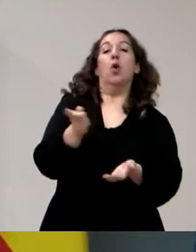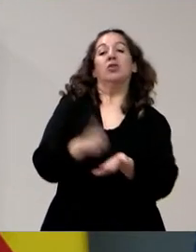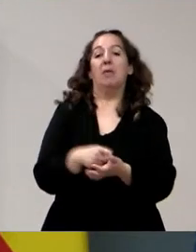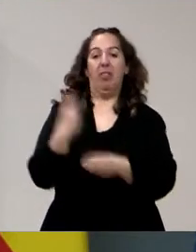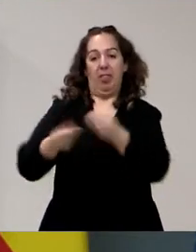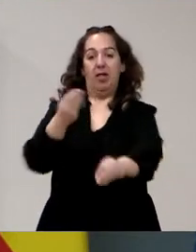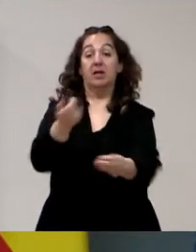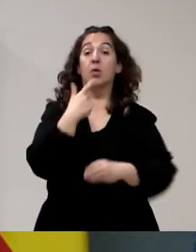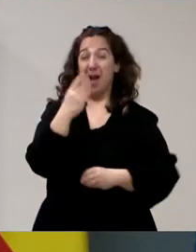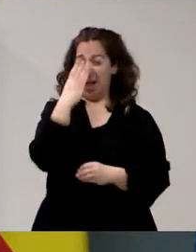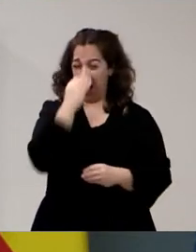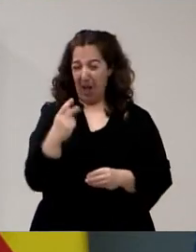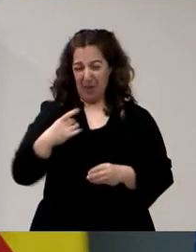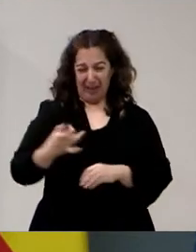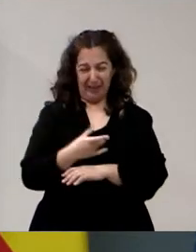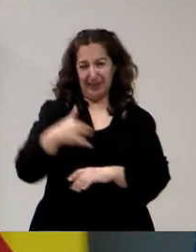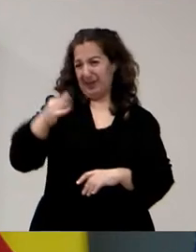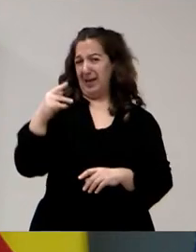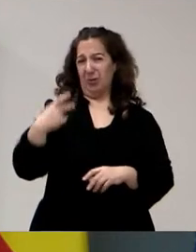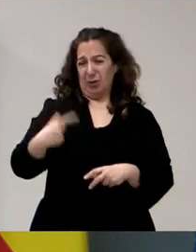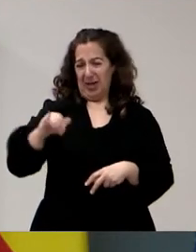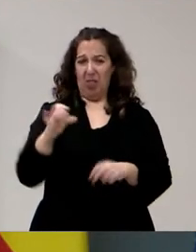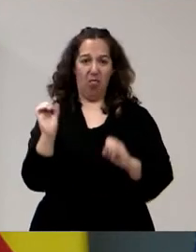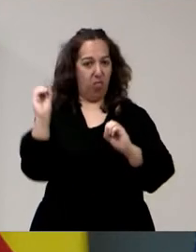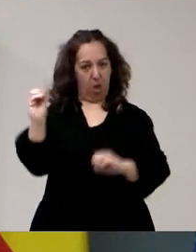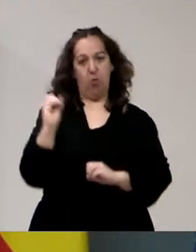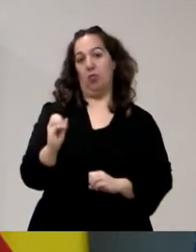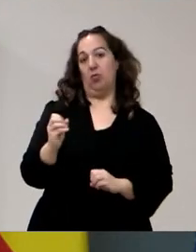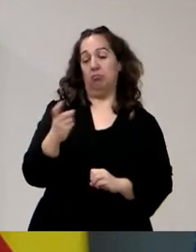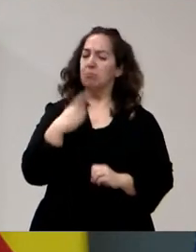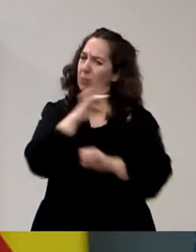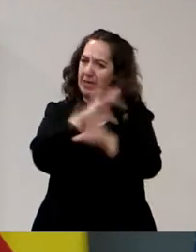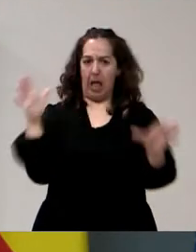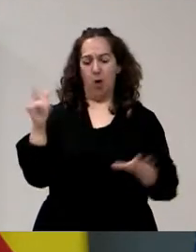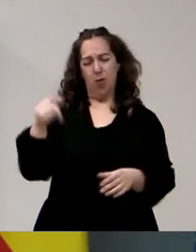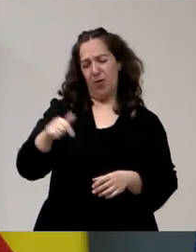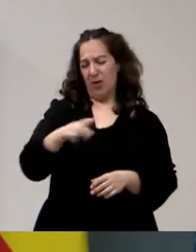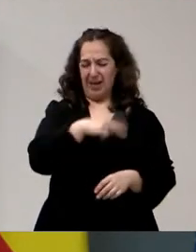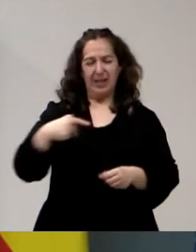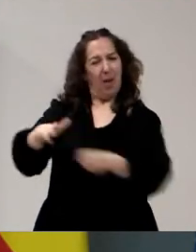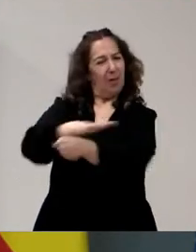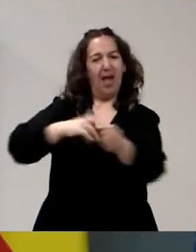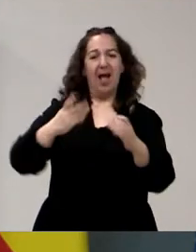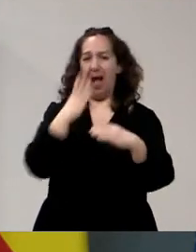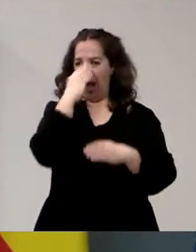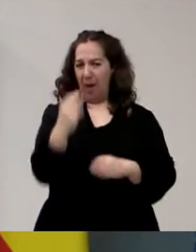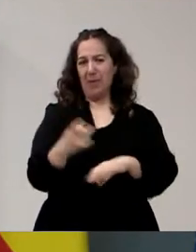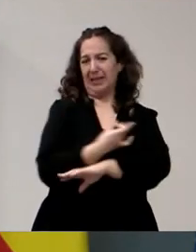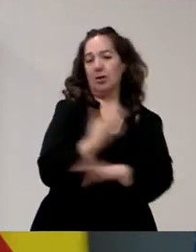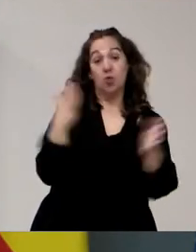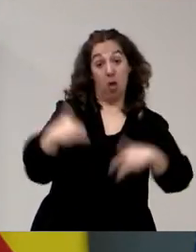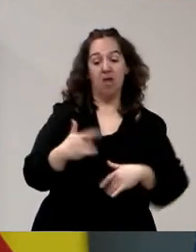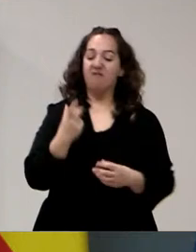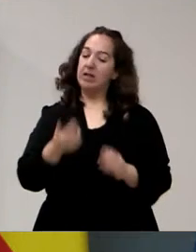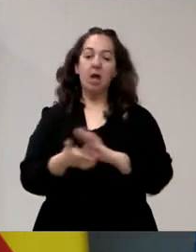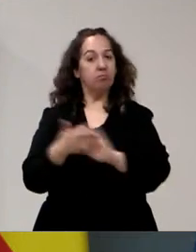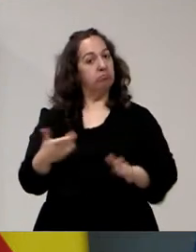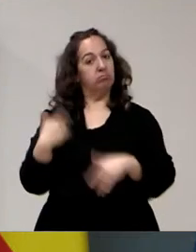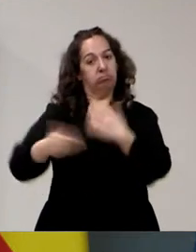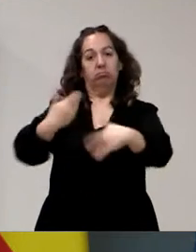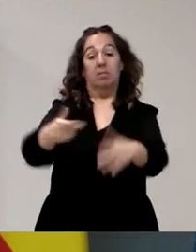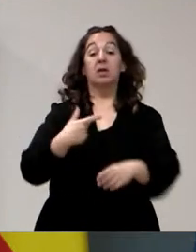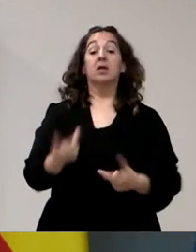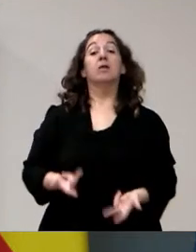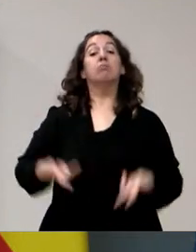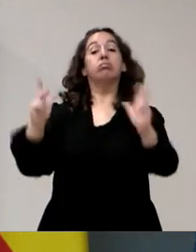kilómetro de ave en cantabria es algo que tiene que quedar claro necesitamos acelerar necesitamos velocidad con la